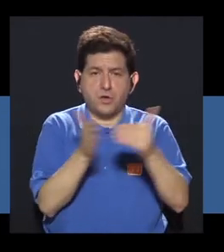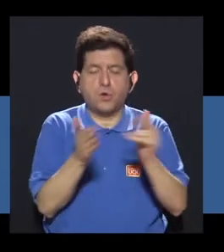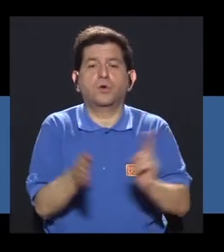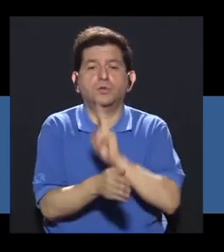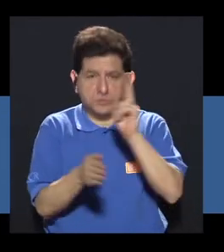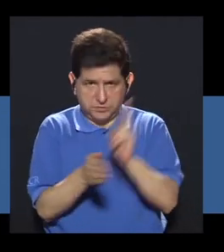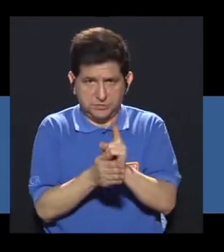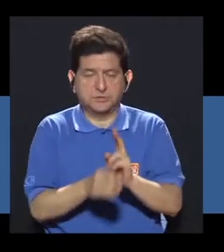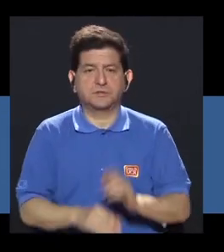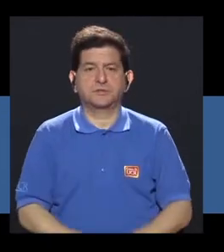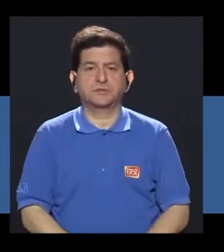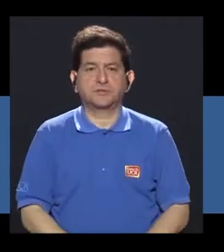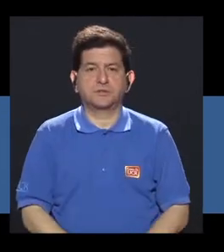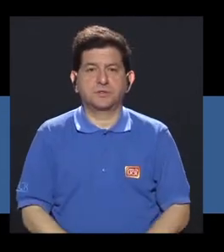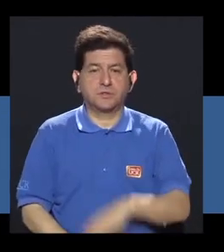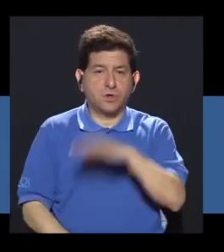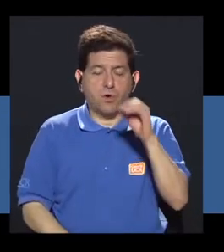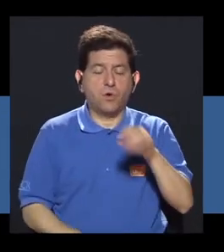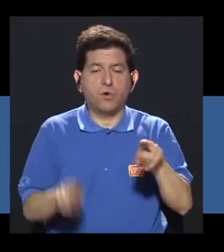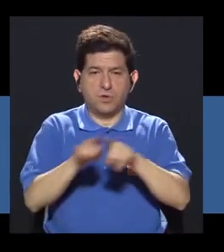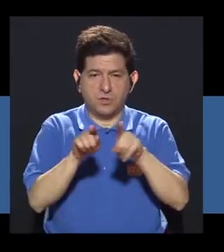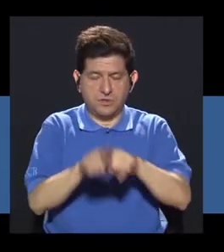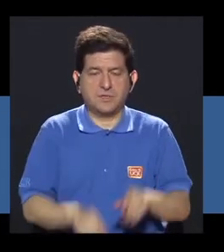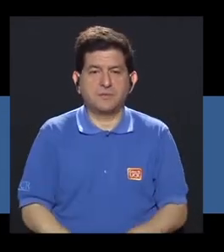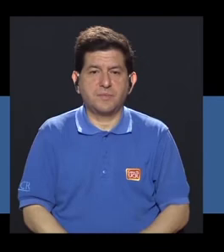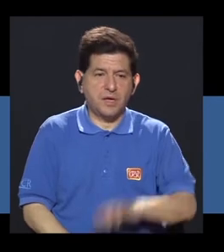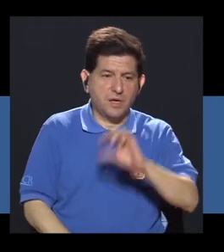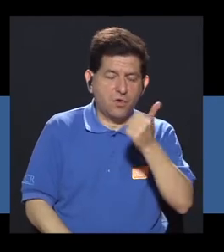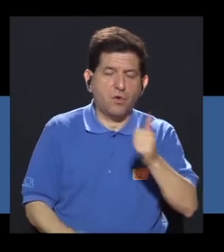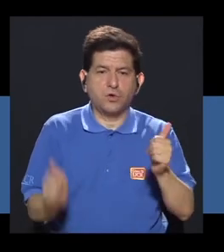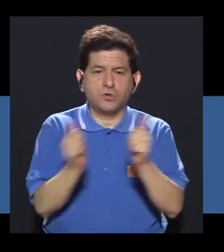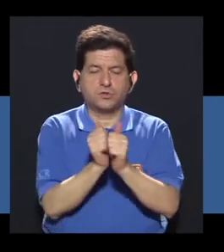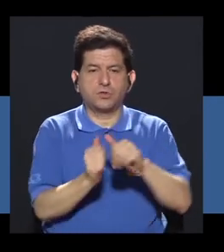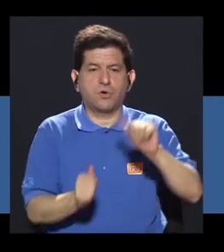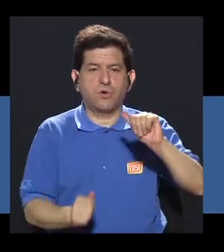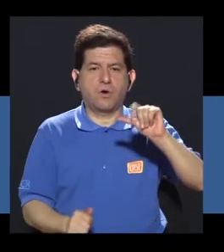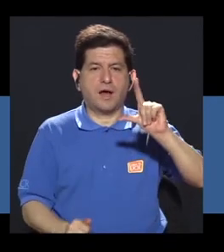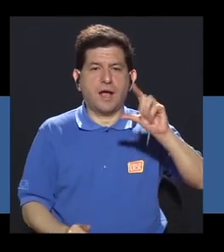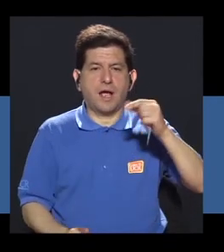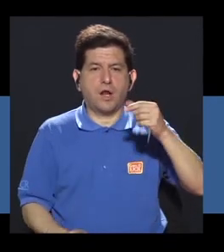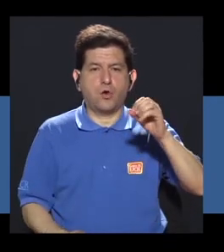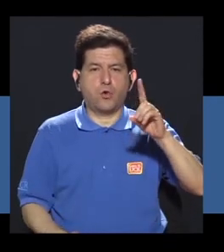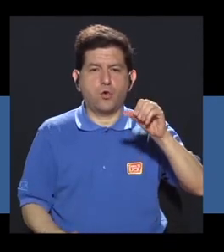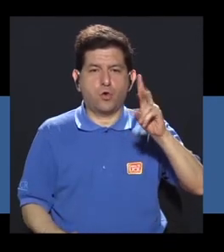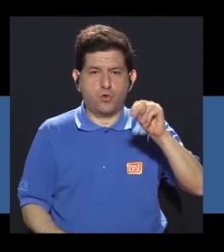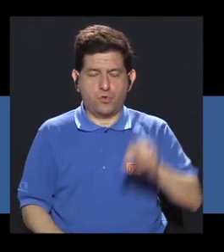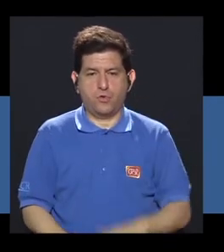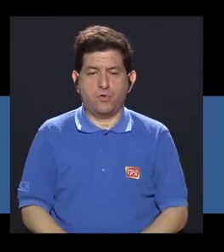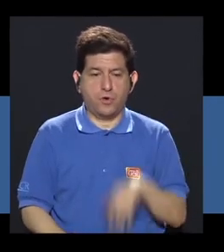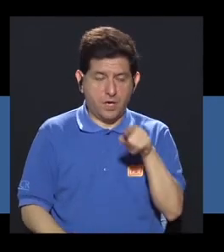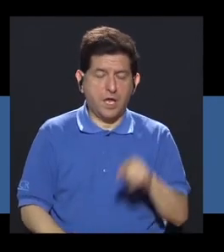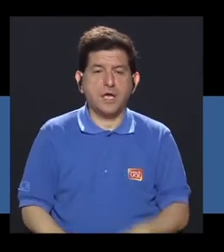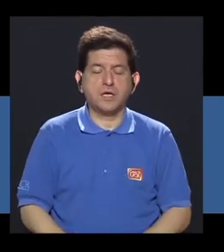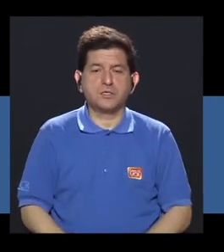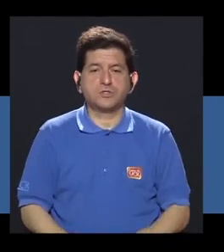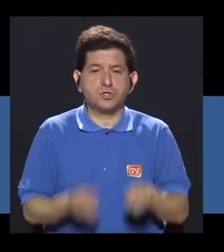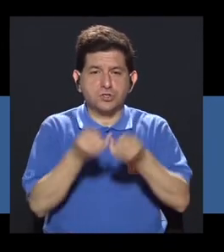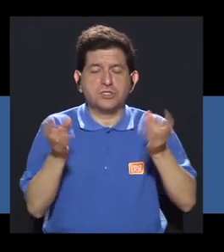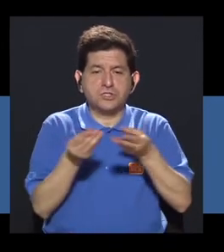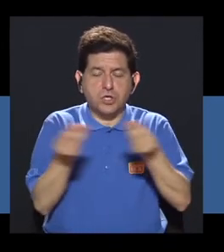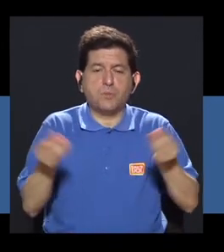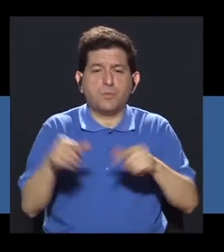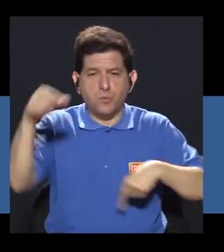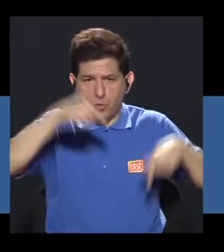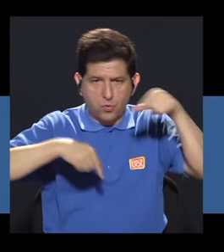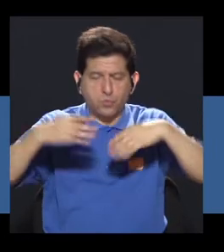Se lavan y se reutilizan. Toallas de algodón y tampones blanqueados sin cloro. Son desechables, pero están